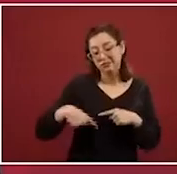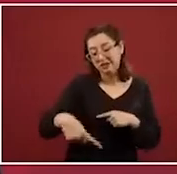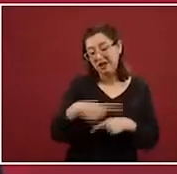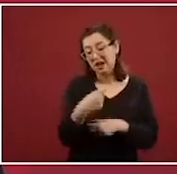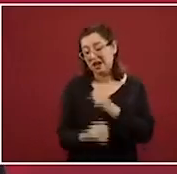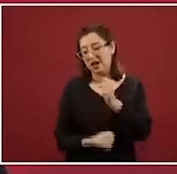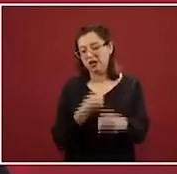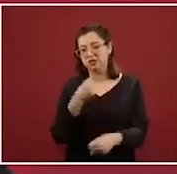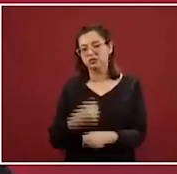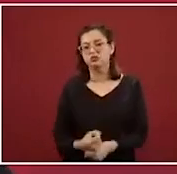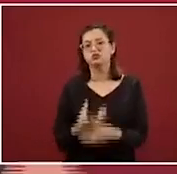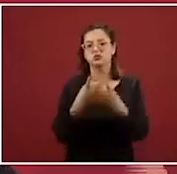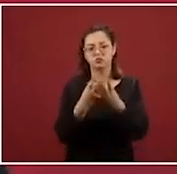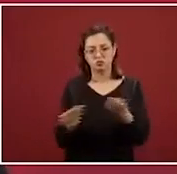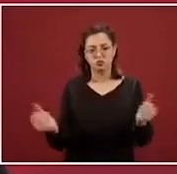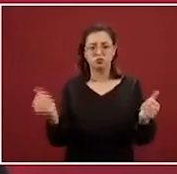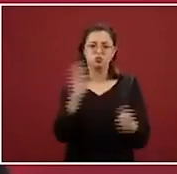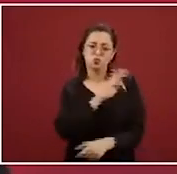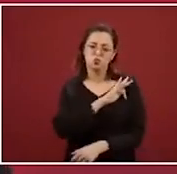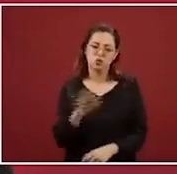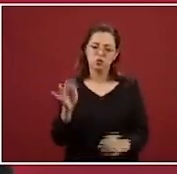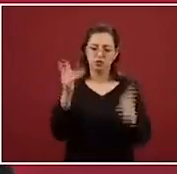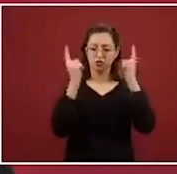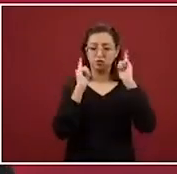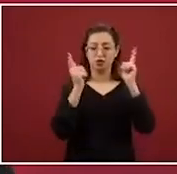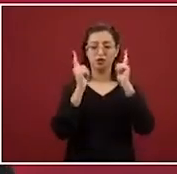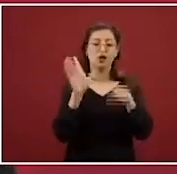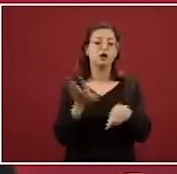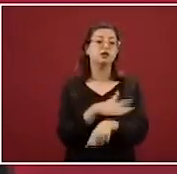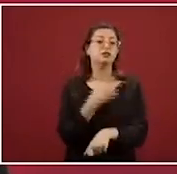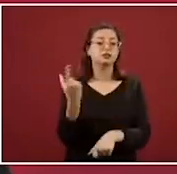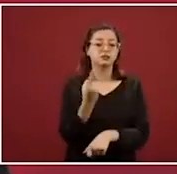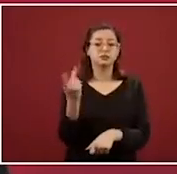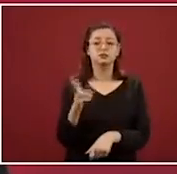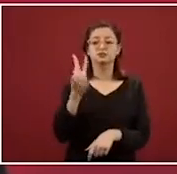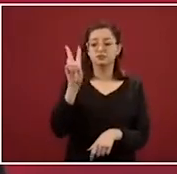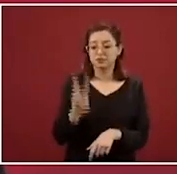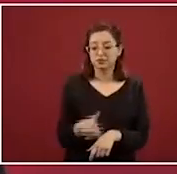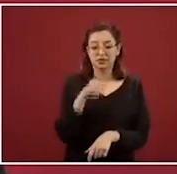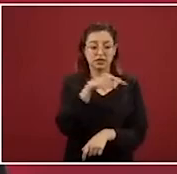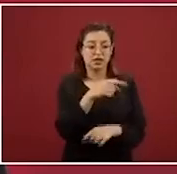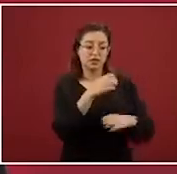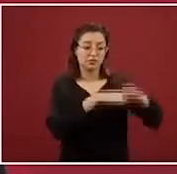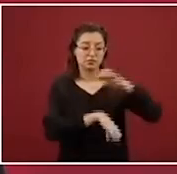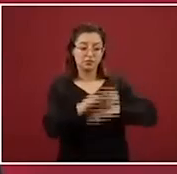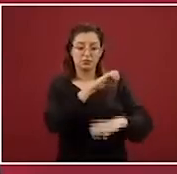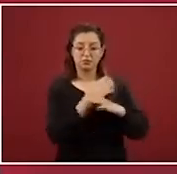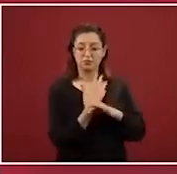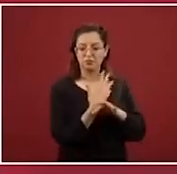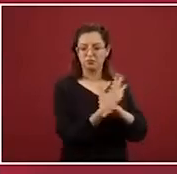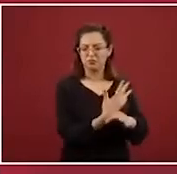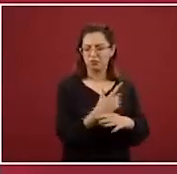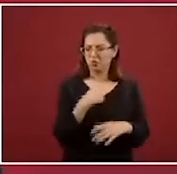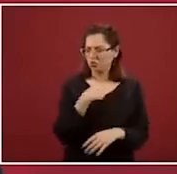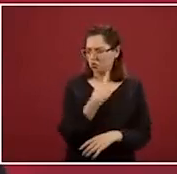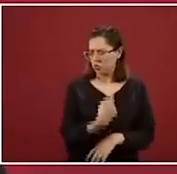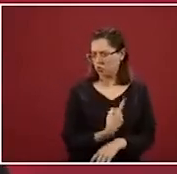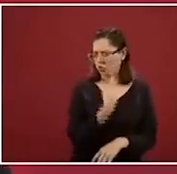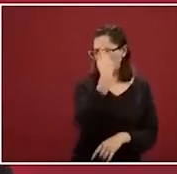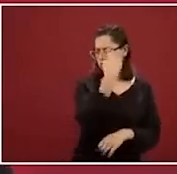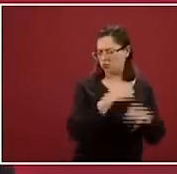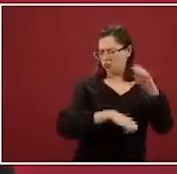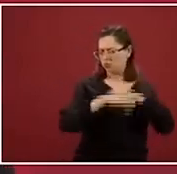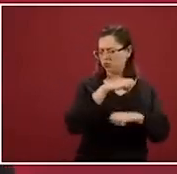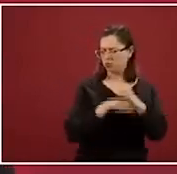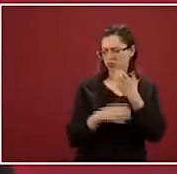pueda resolver de fondo, porque efectivamente, aunque la empresa sostiene que no es un monopolio, pues sí